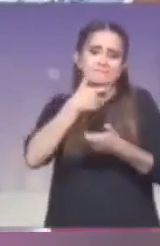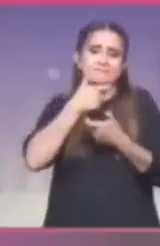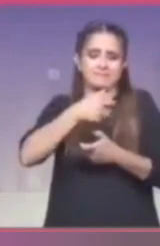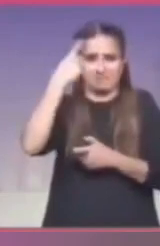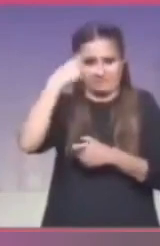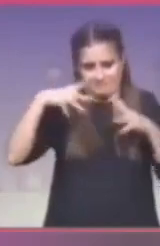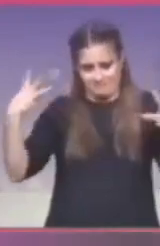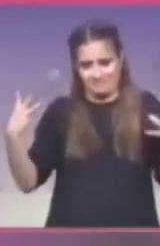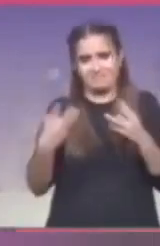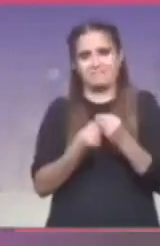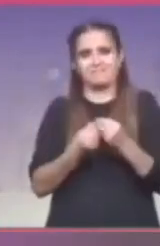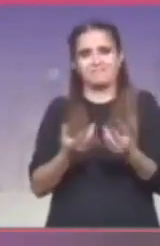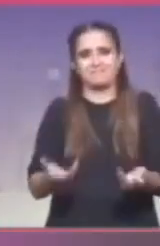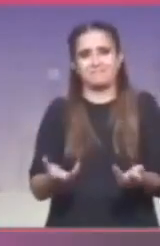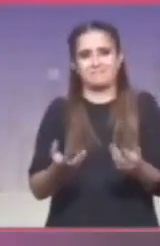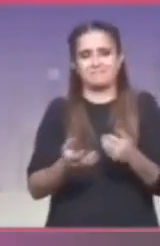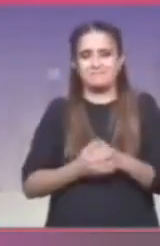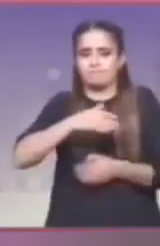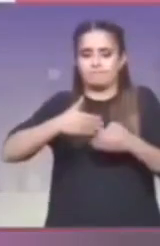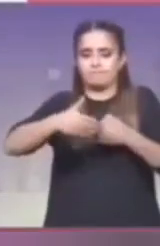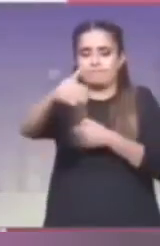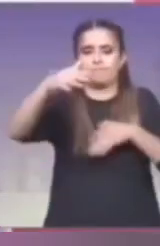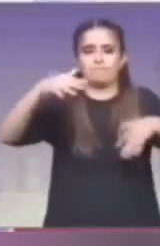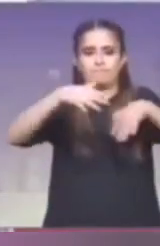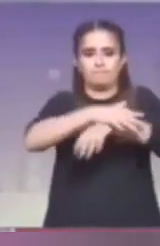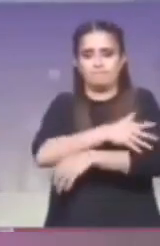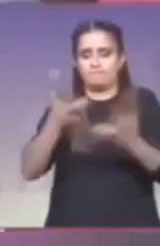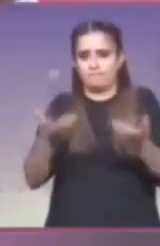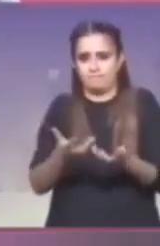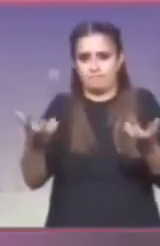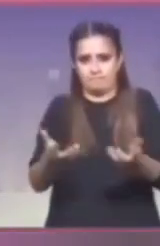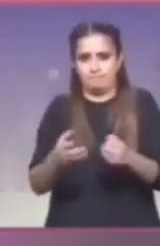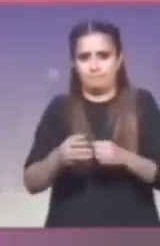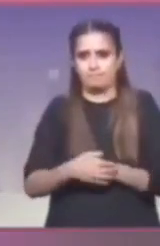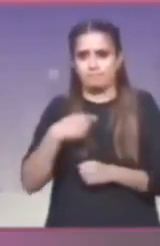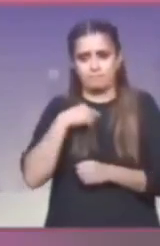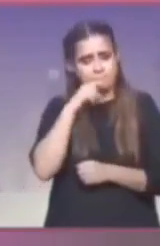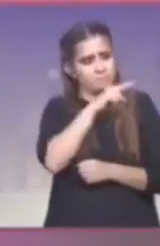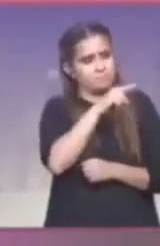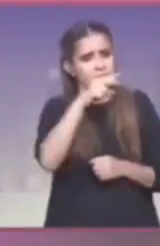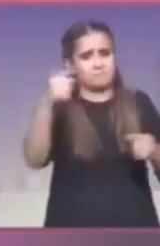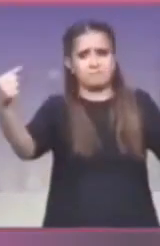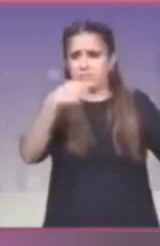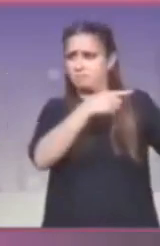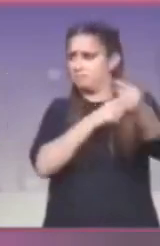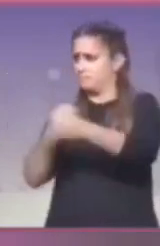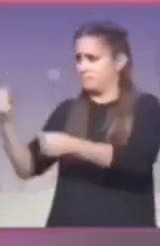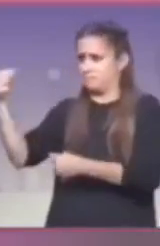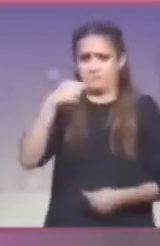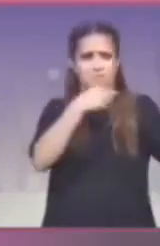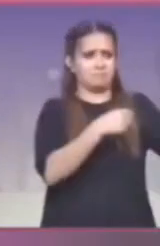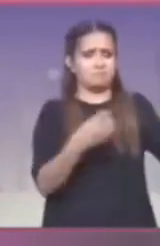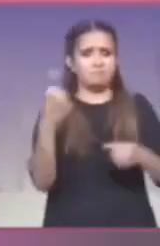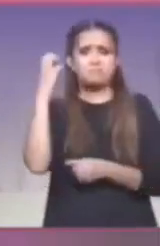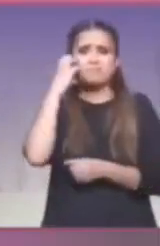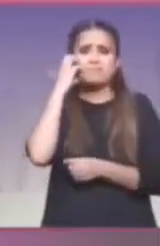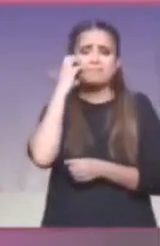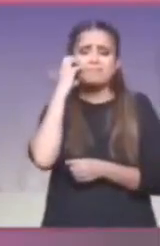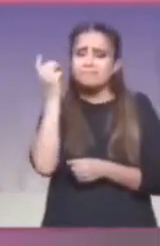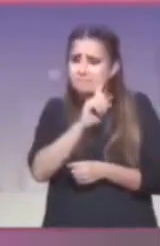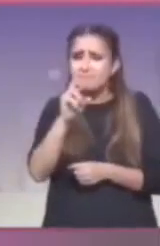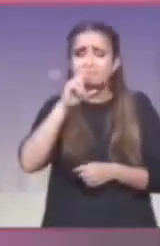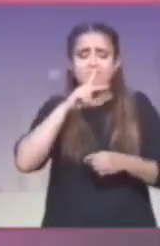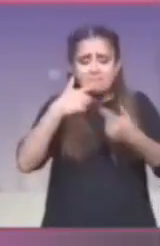Para que nos lleve. Gracias, candidata. Y como veo que muchos están golpeándose y amargados, propongo que hagamos